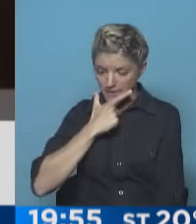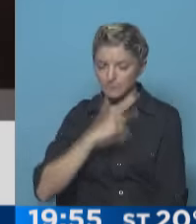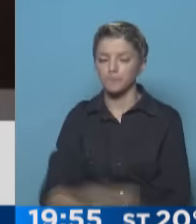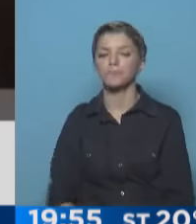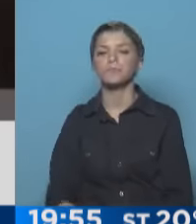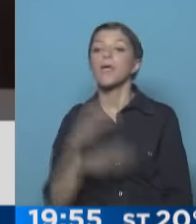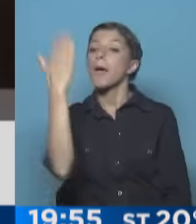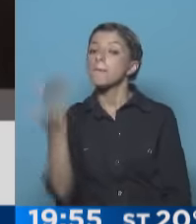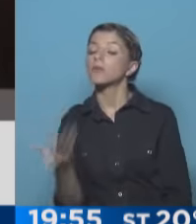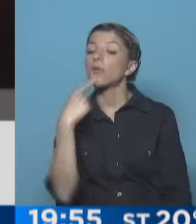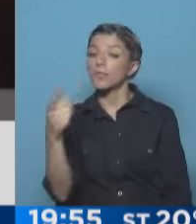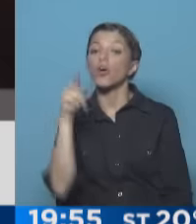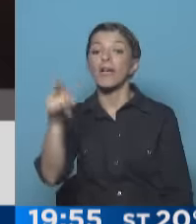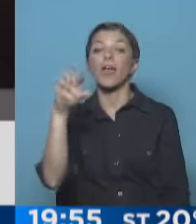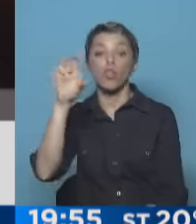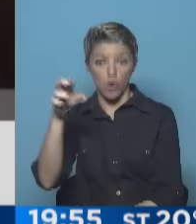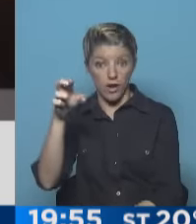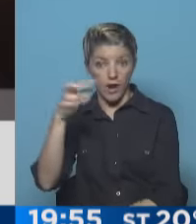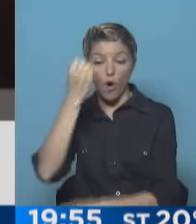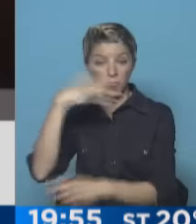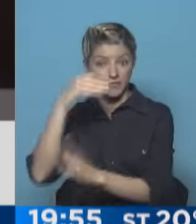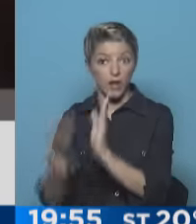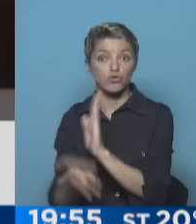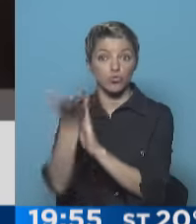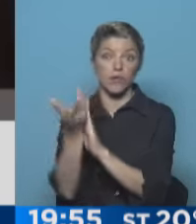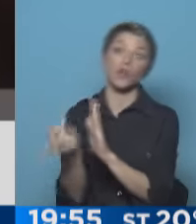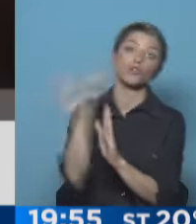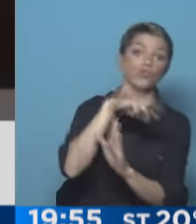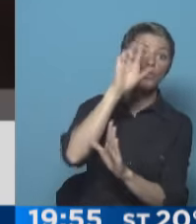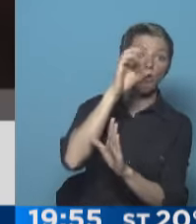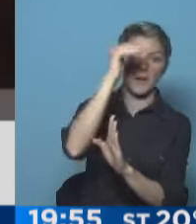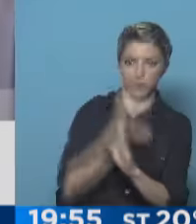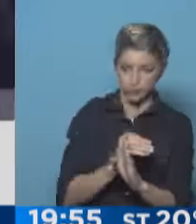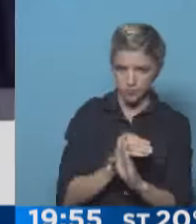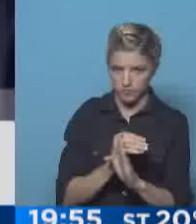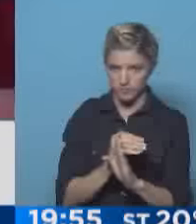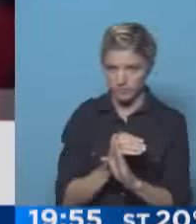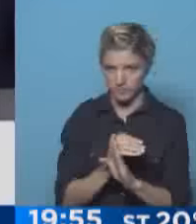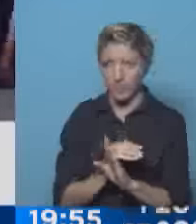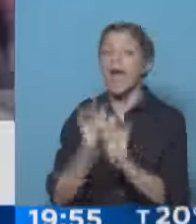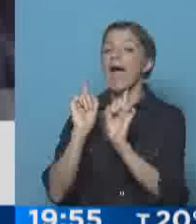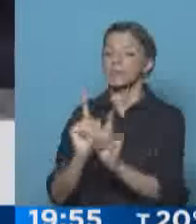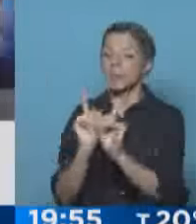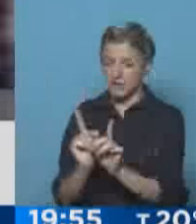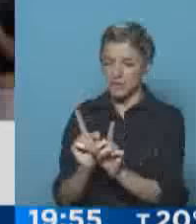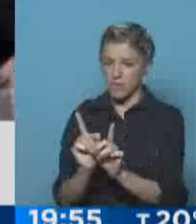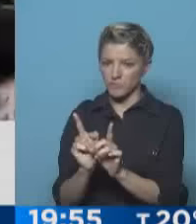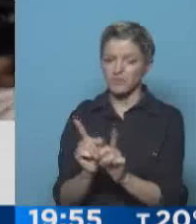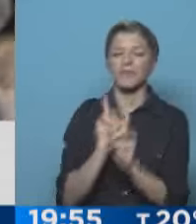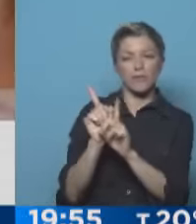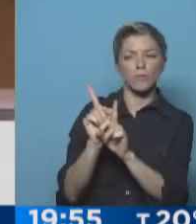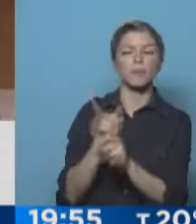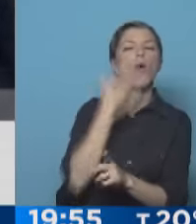dijo que subirá el dólar oficial y bajarán los otros a esa indefinición apuntó su contendiente Daniel